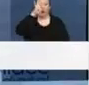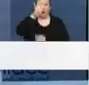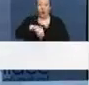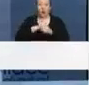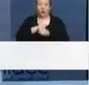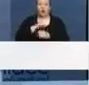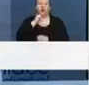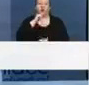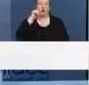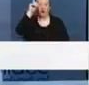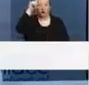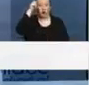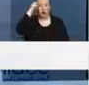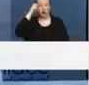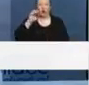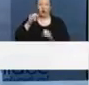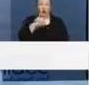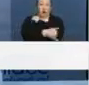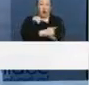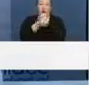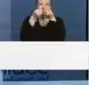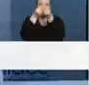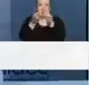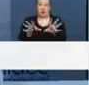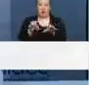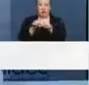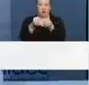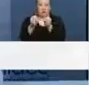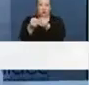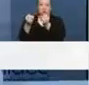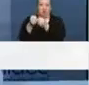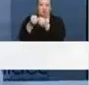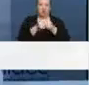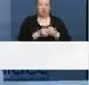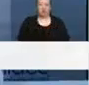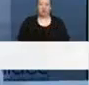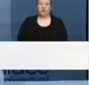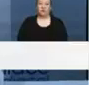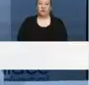se nos cae a pedazos como estamos viendo veamos